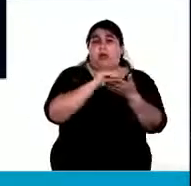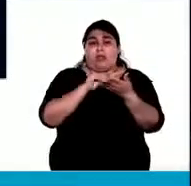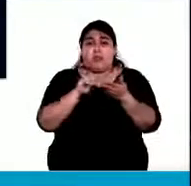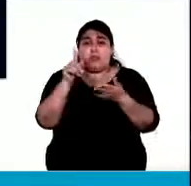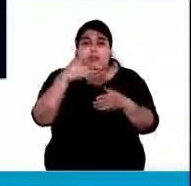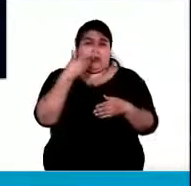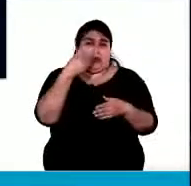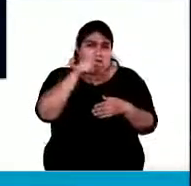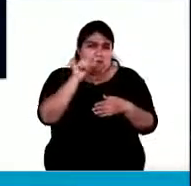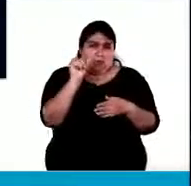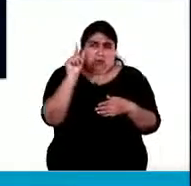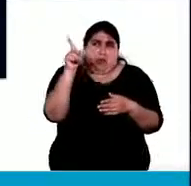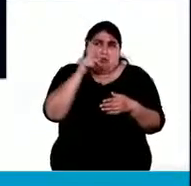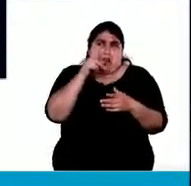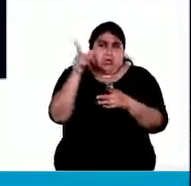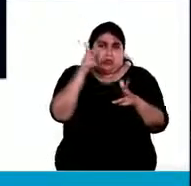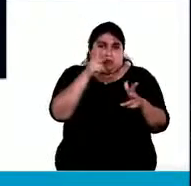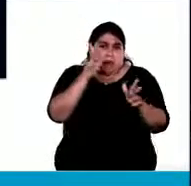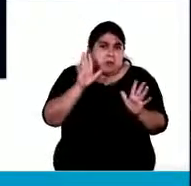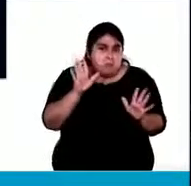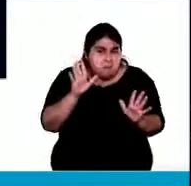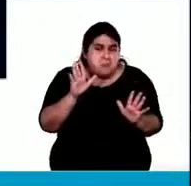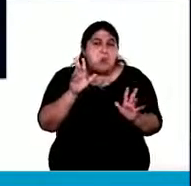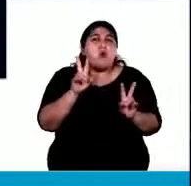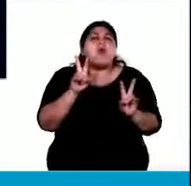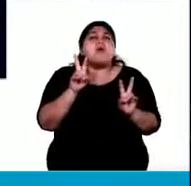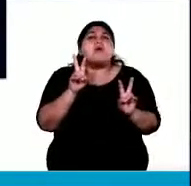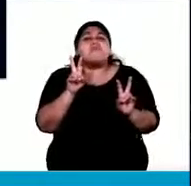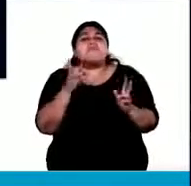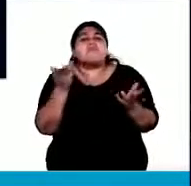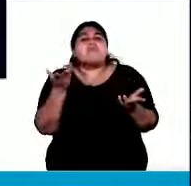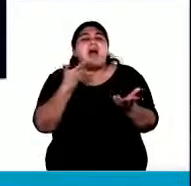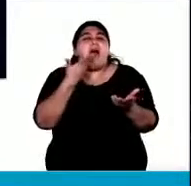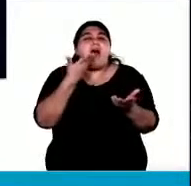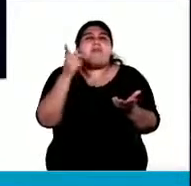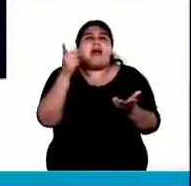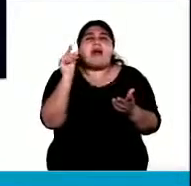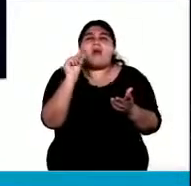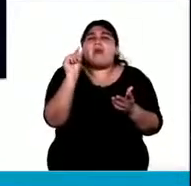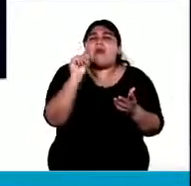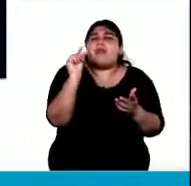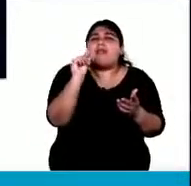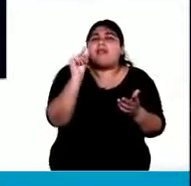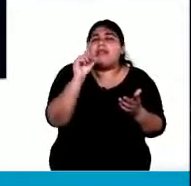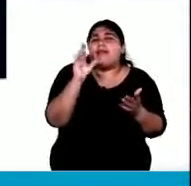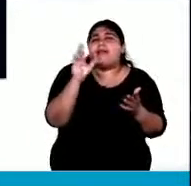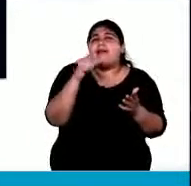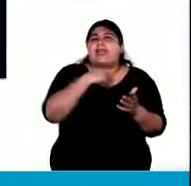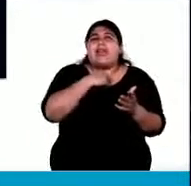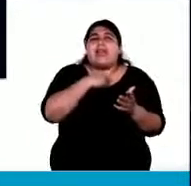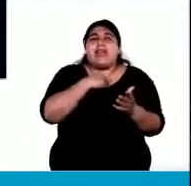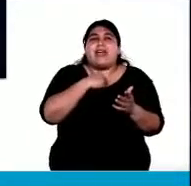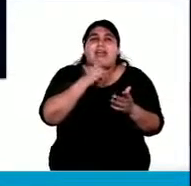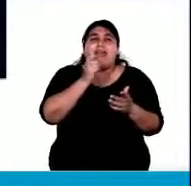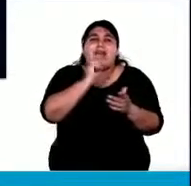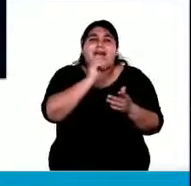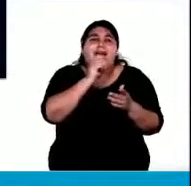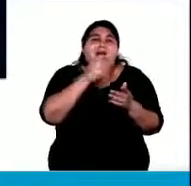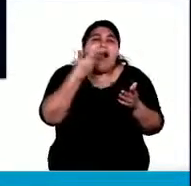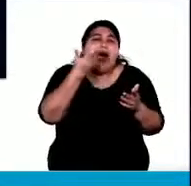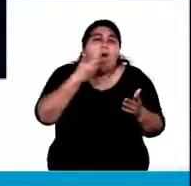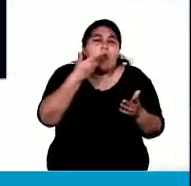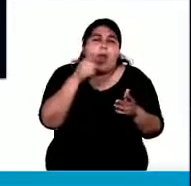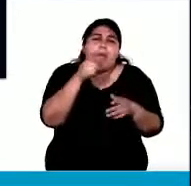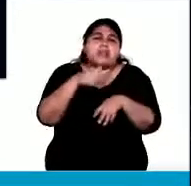referido, entiendo yo que para tratar de tener algunos minutos en la sesión y poder